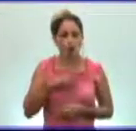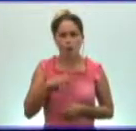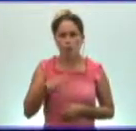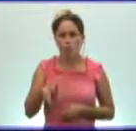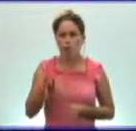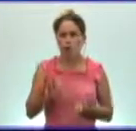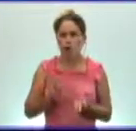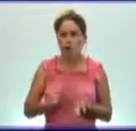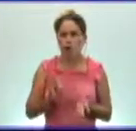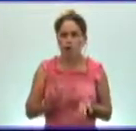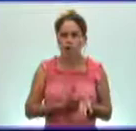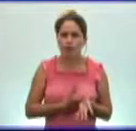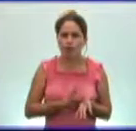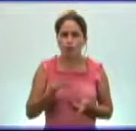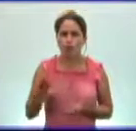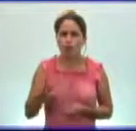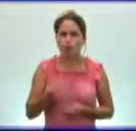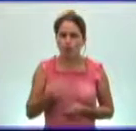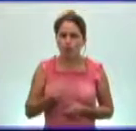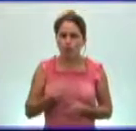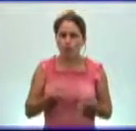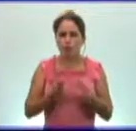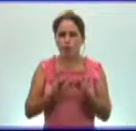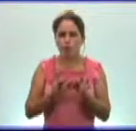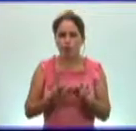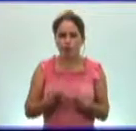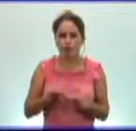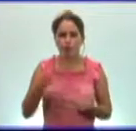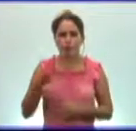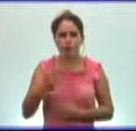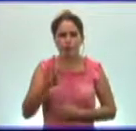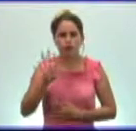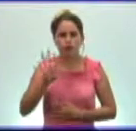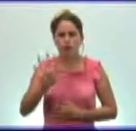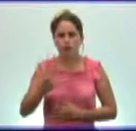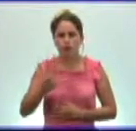grado, en el cuadro 1.4 de la página 5.